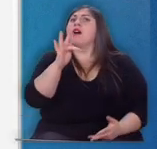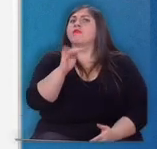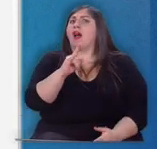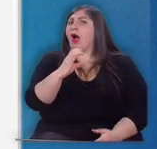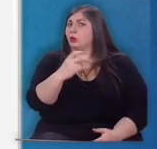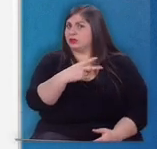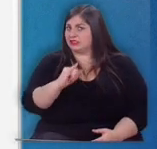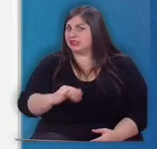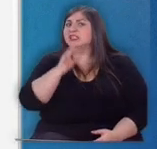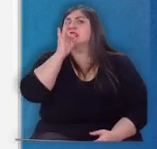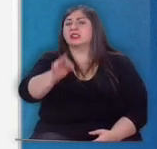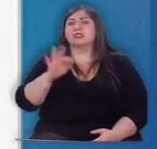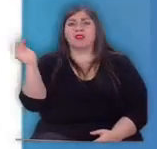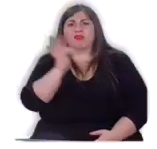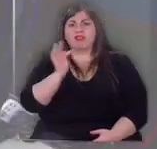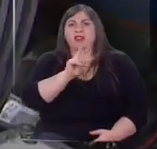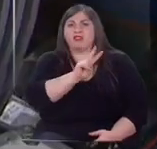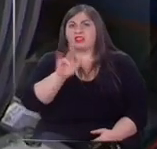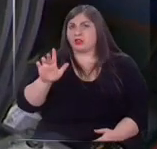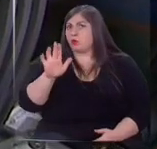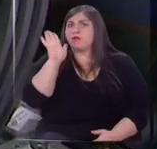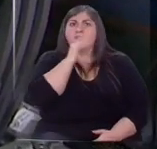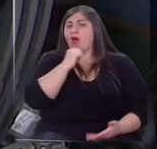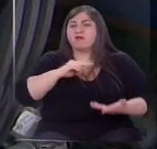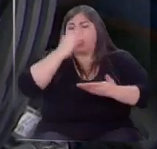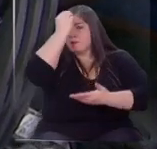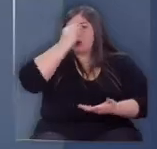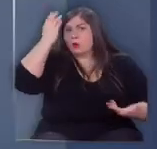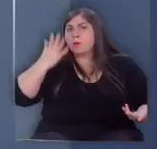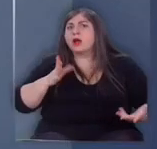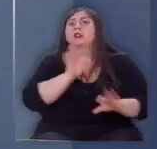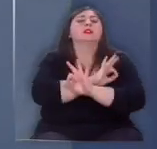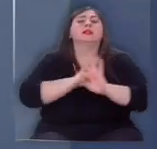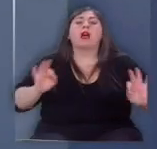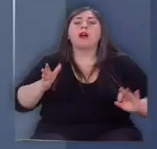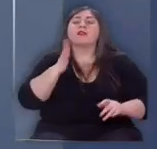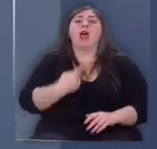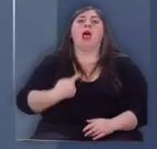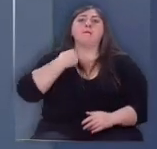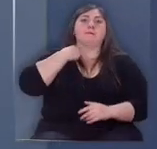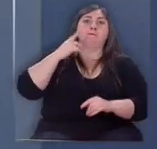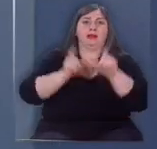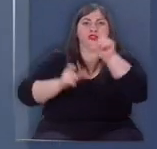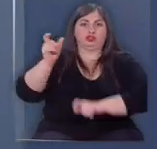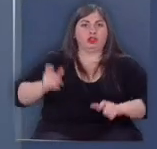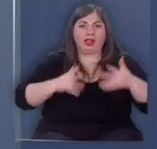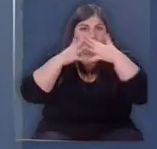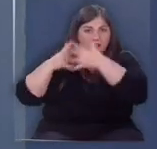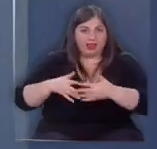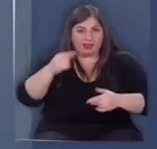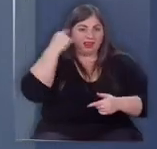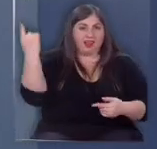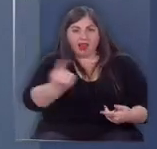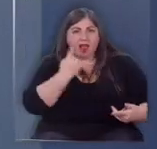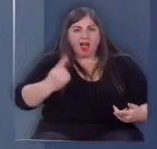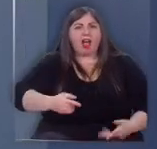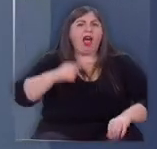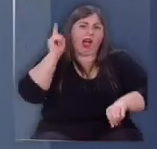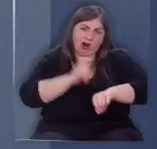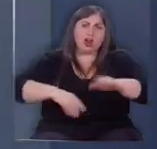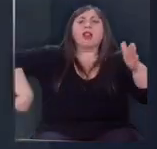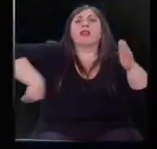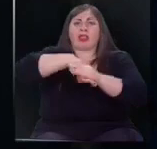la gente el 29 de febrero que no había nada de qué preocuparse y que no había una amenaza para el público estadounidense en general. Es hora